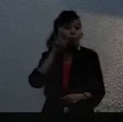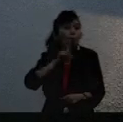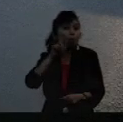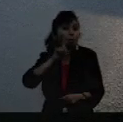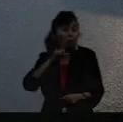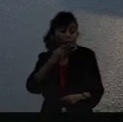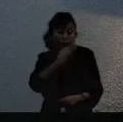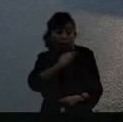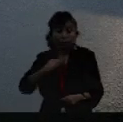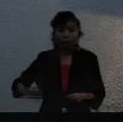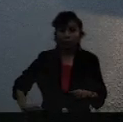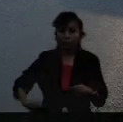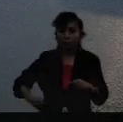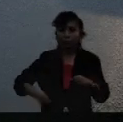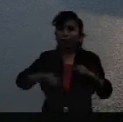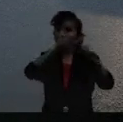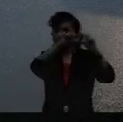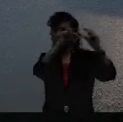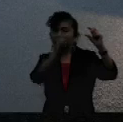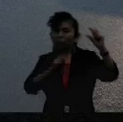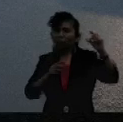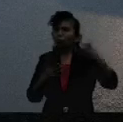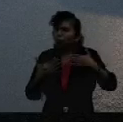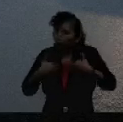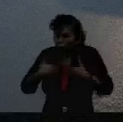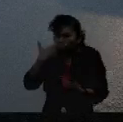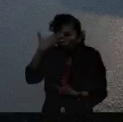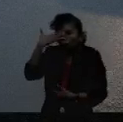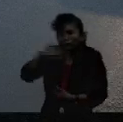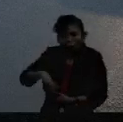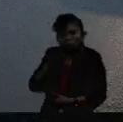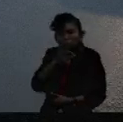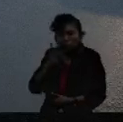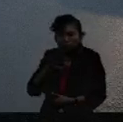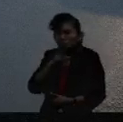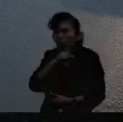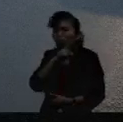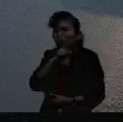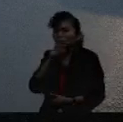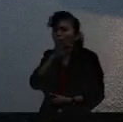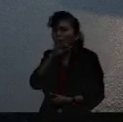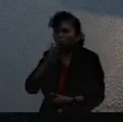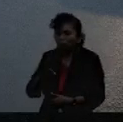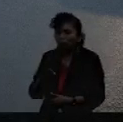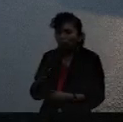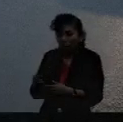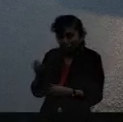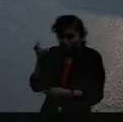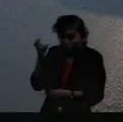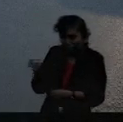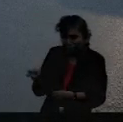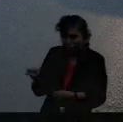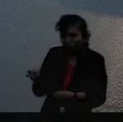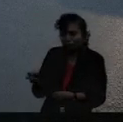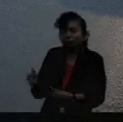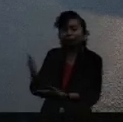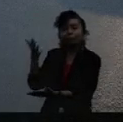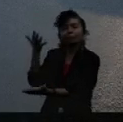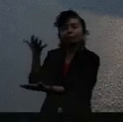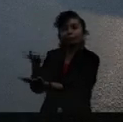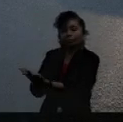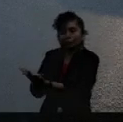a la presidencia de México y estoy 100% segura de que hoy descansa con la satisfacción del deber